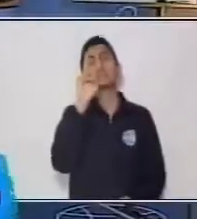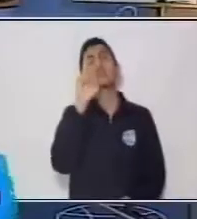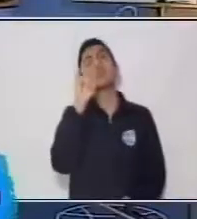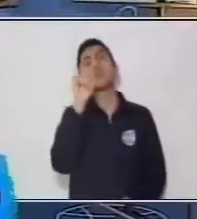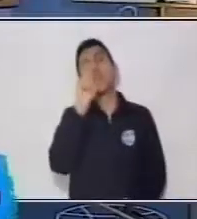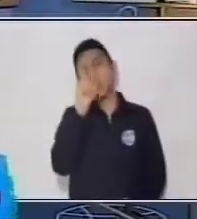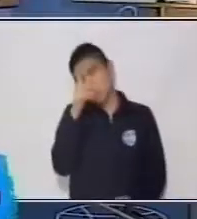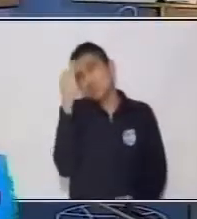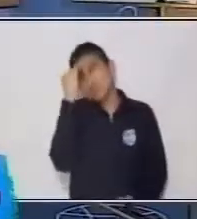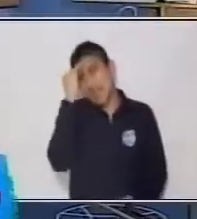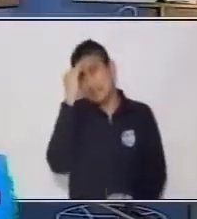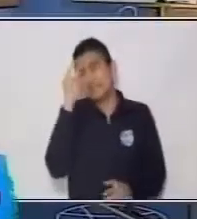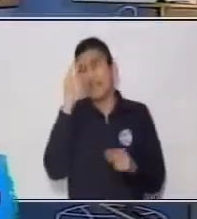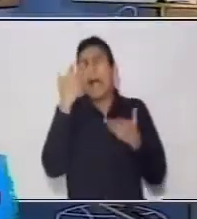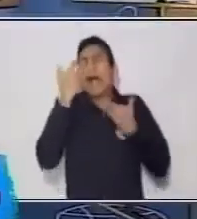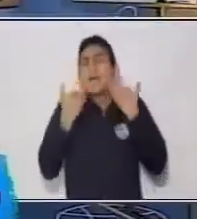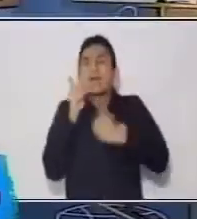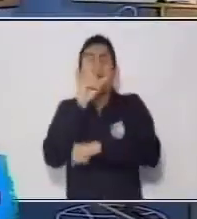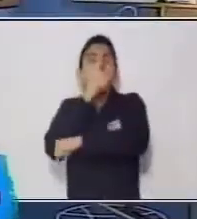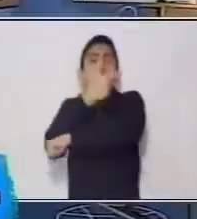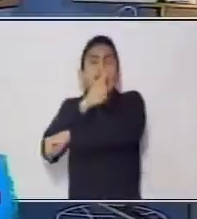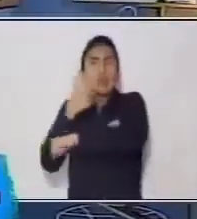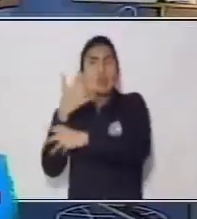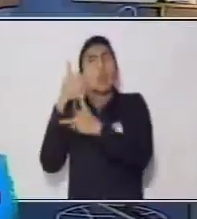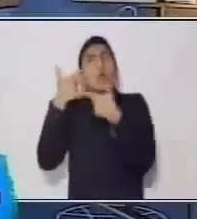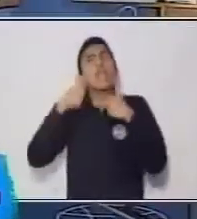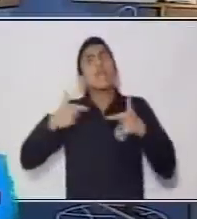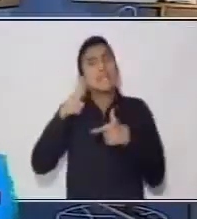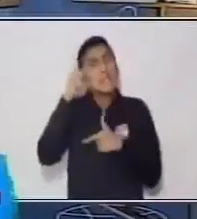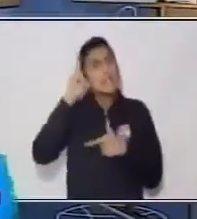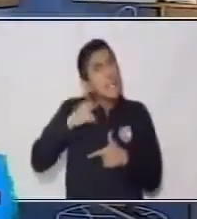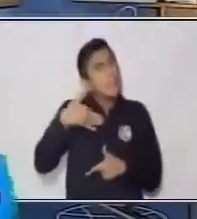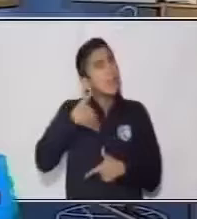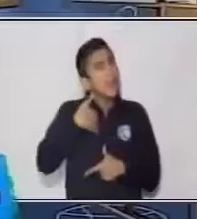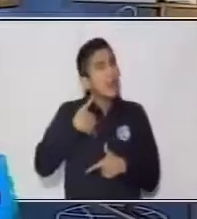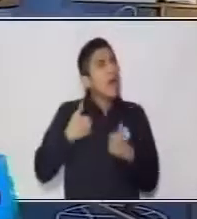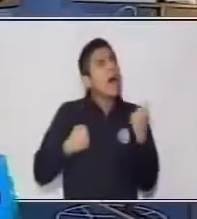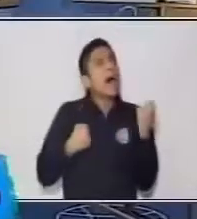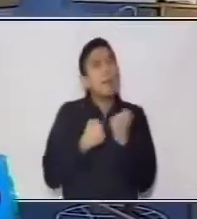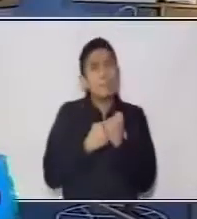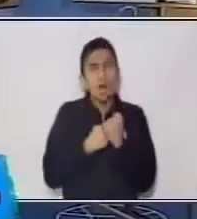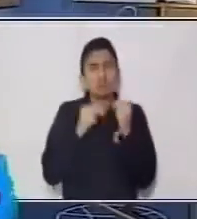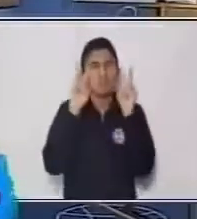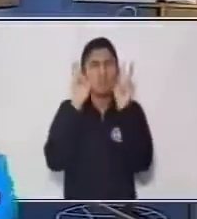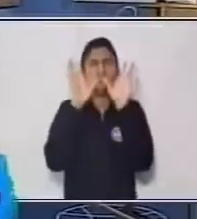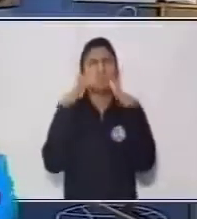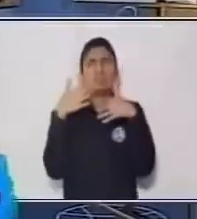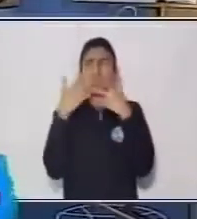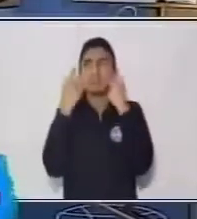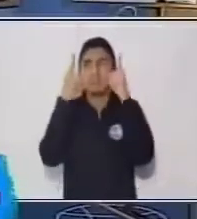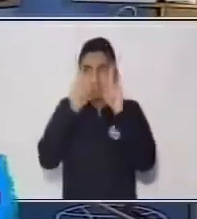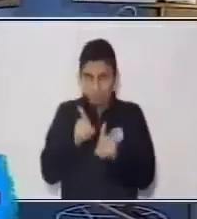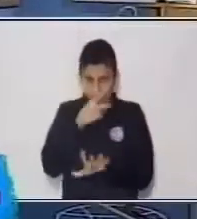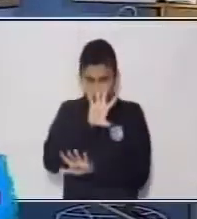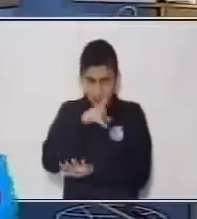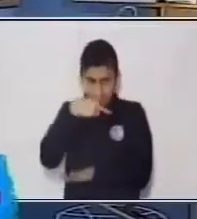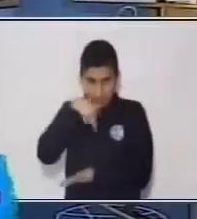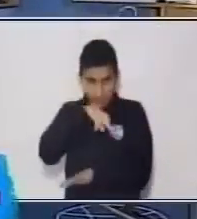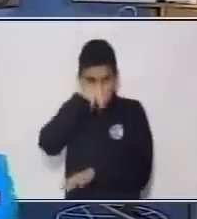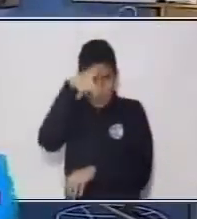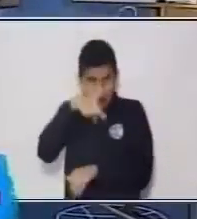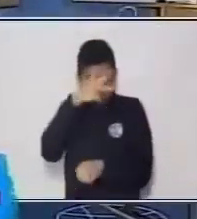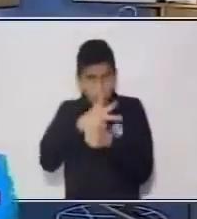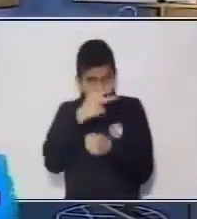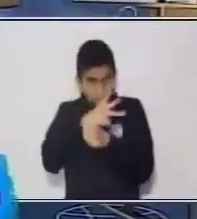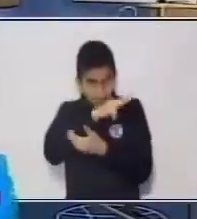es ficción, a veces trae rasgos realistas, ¿verdad?, de la historia que pasó en nuestra ciudad en